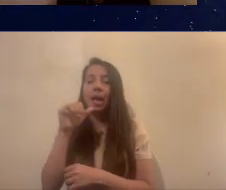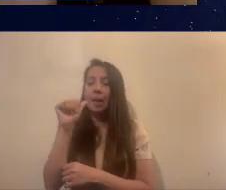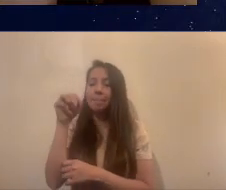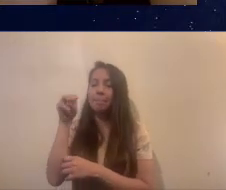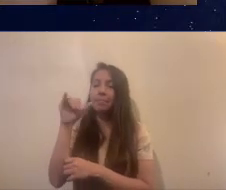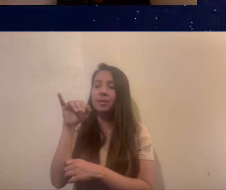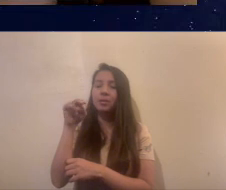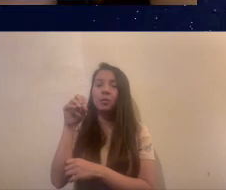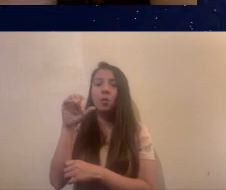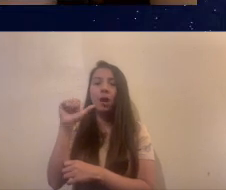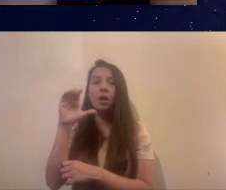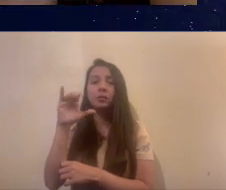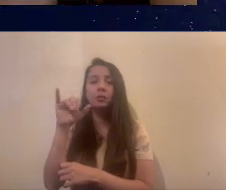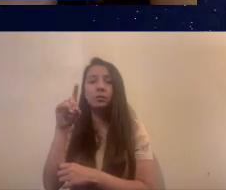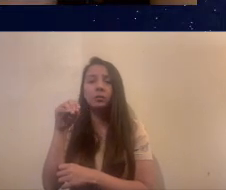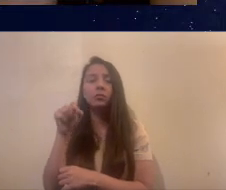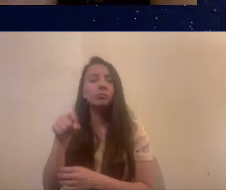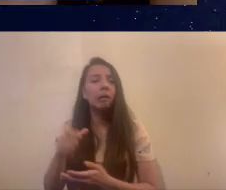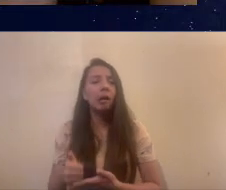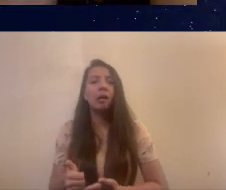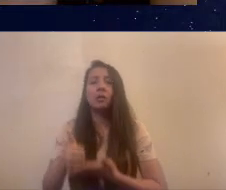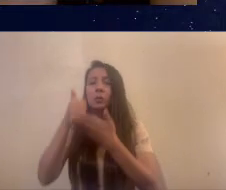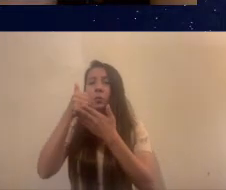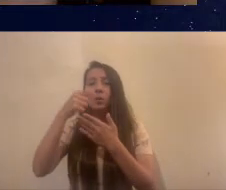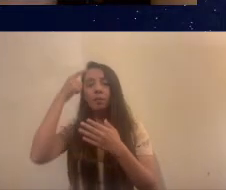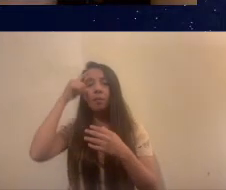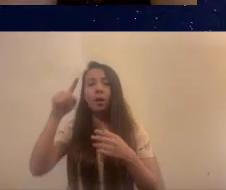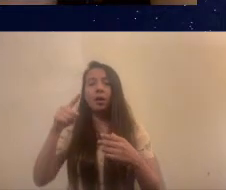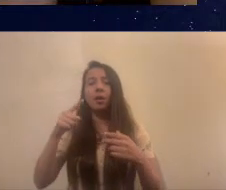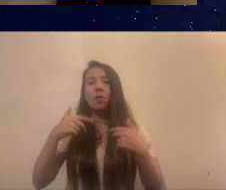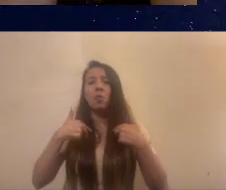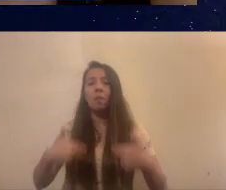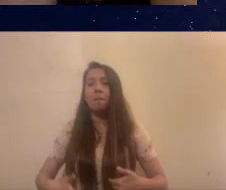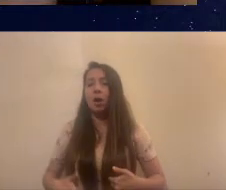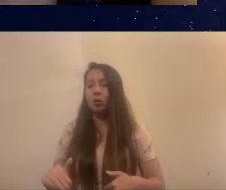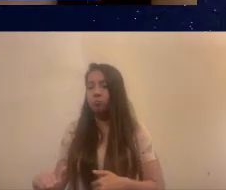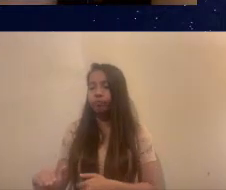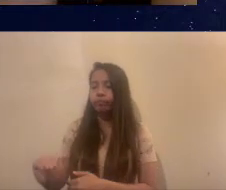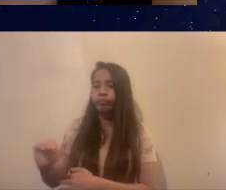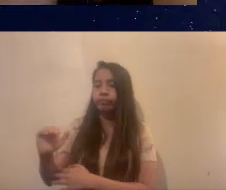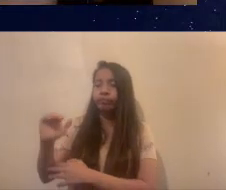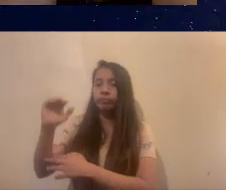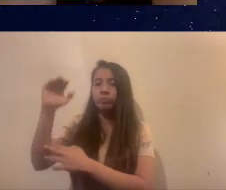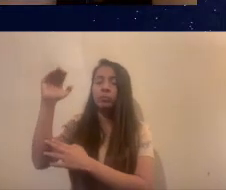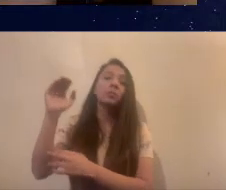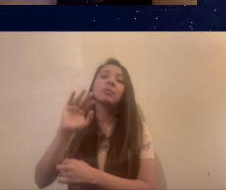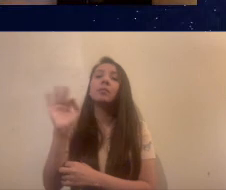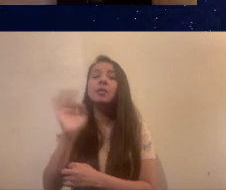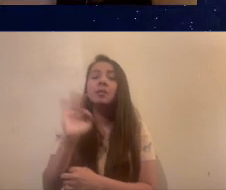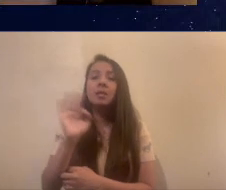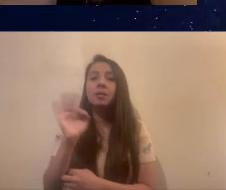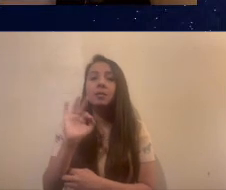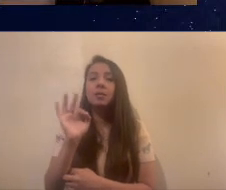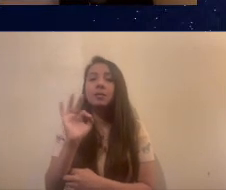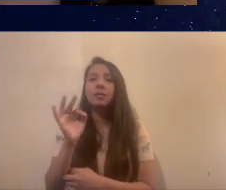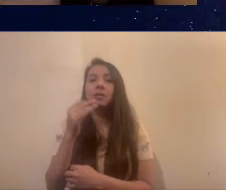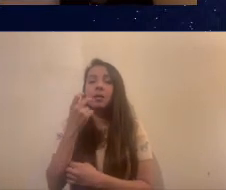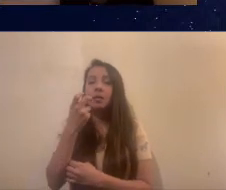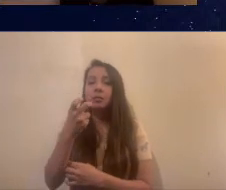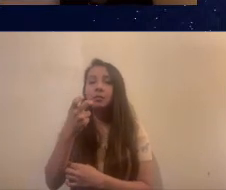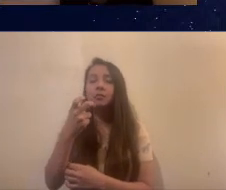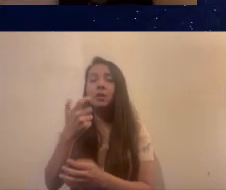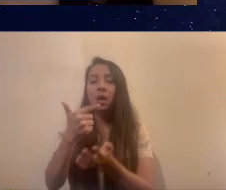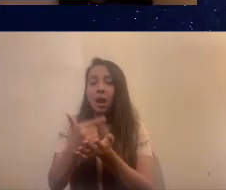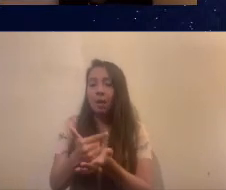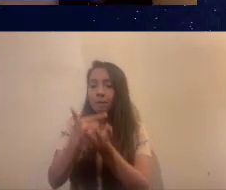que son esenciales para el crecimiento normal de los seres humanos. Entonces, tal vez esa diferencia